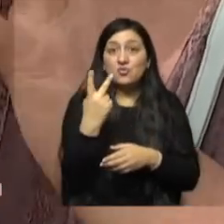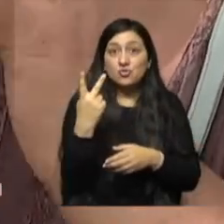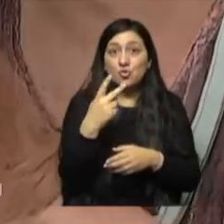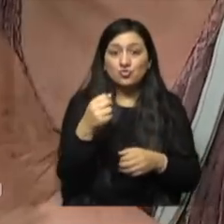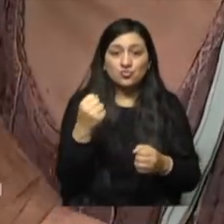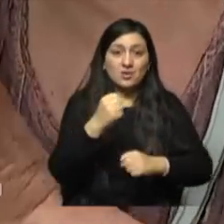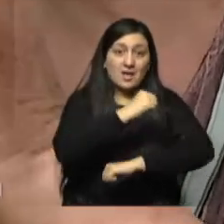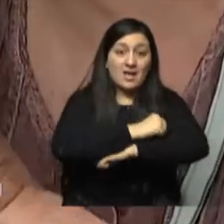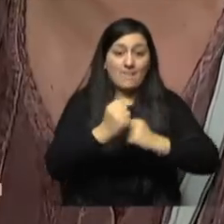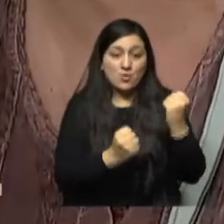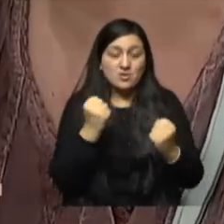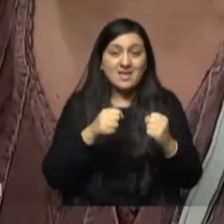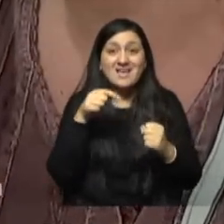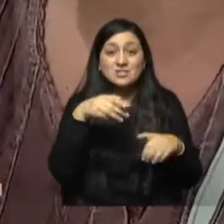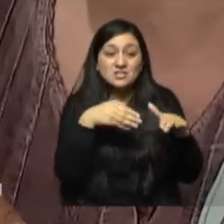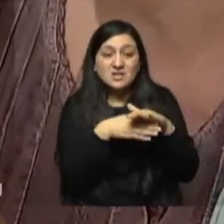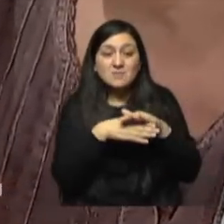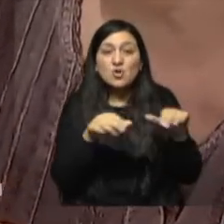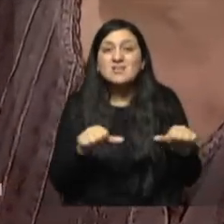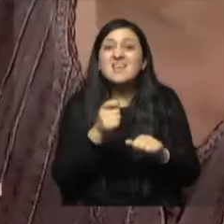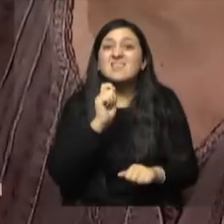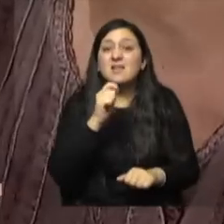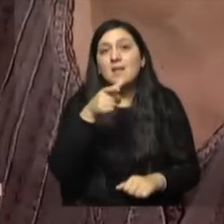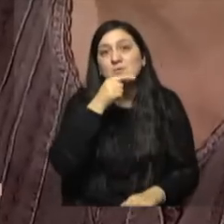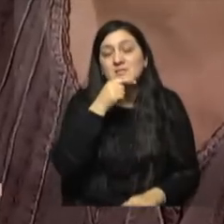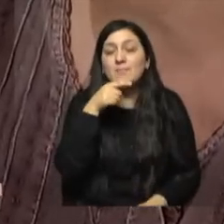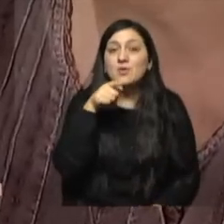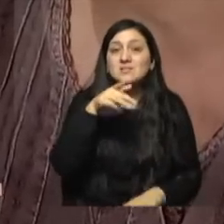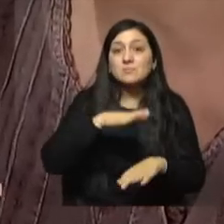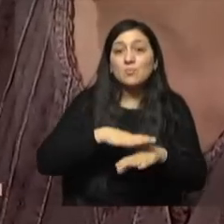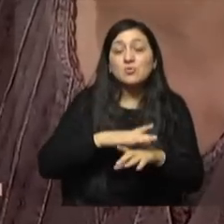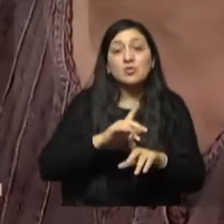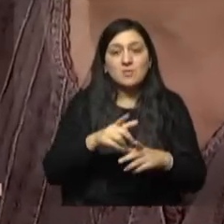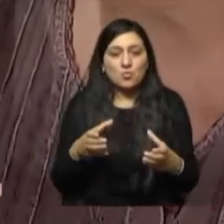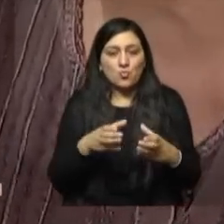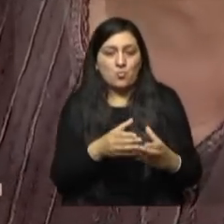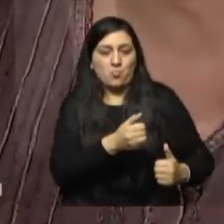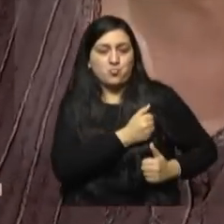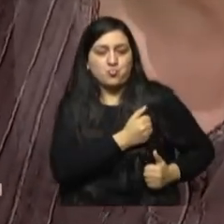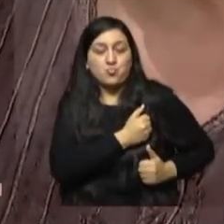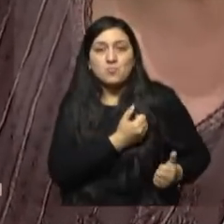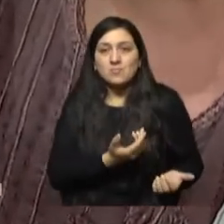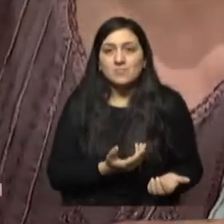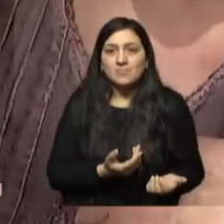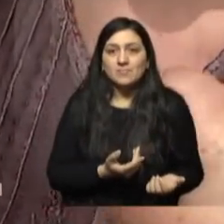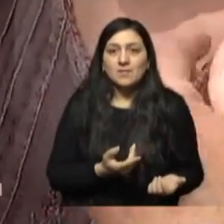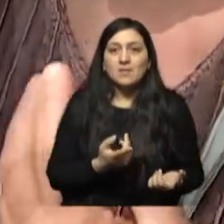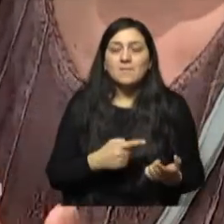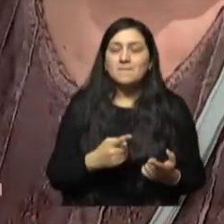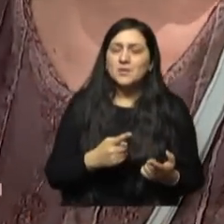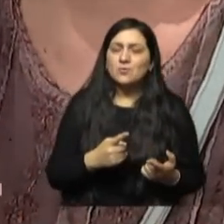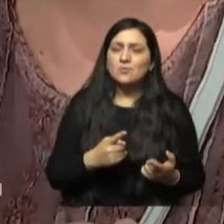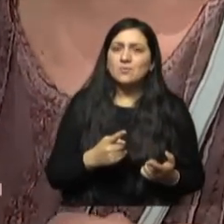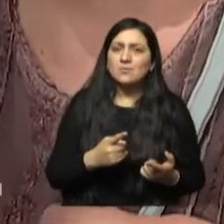Los allanamientos los hacía la policía, aunque en ese entonces actuaban las fuerzas conjuntas. Pero digamos, la